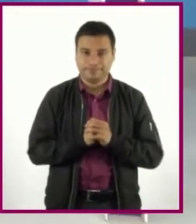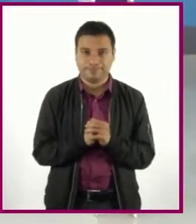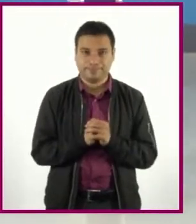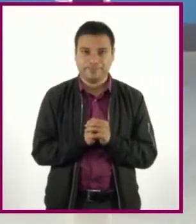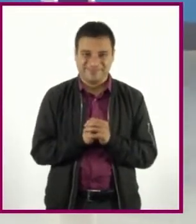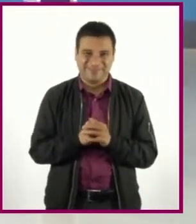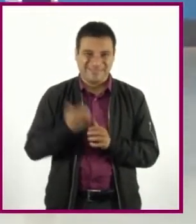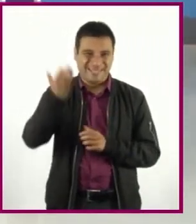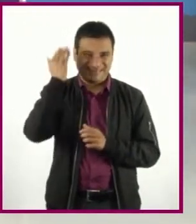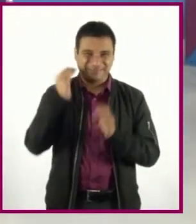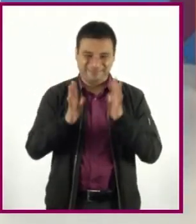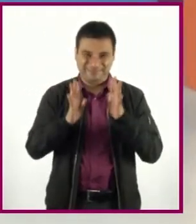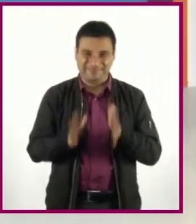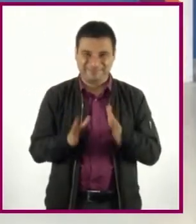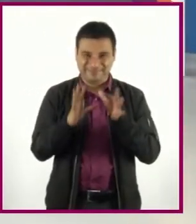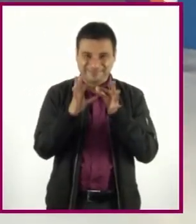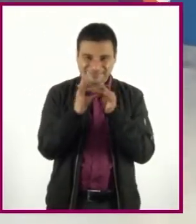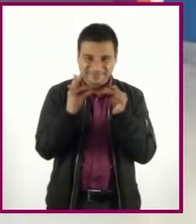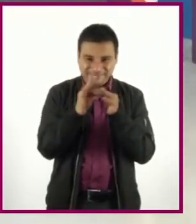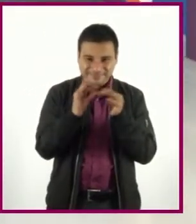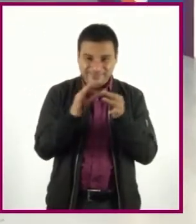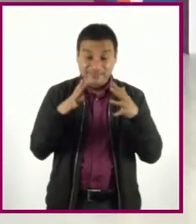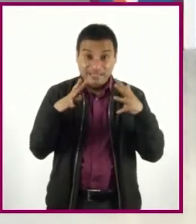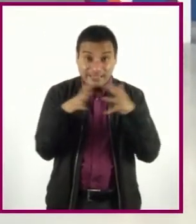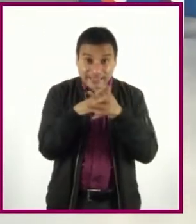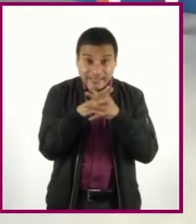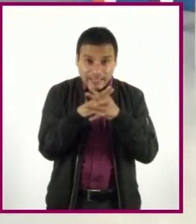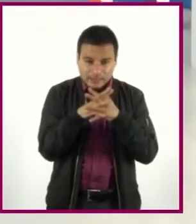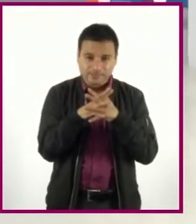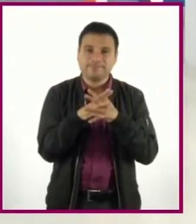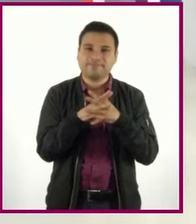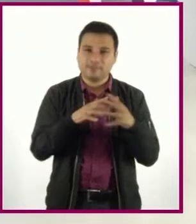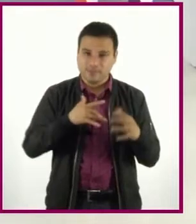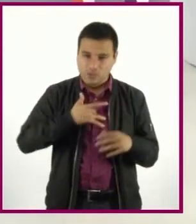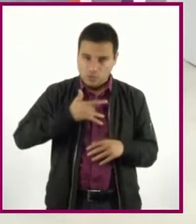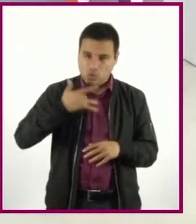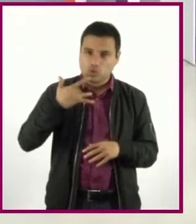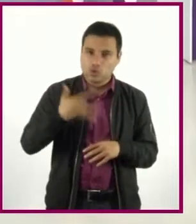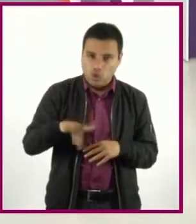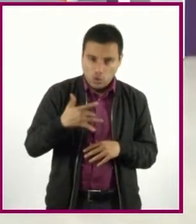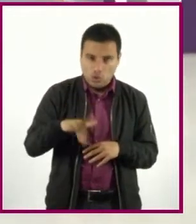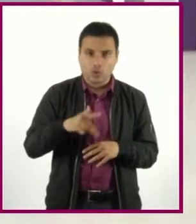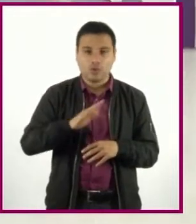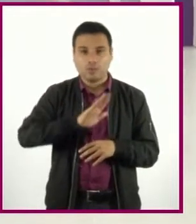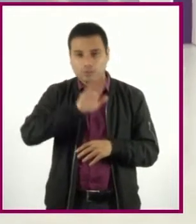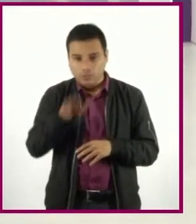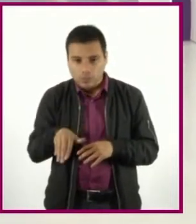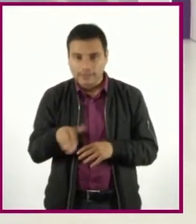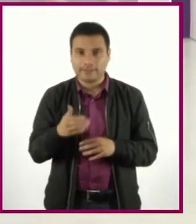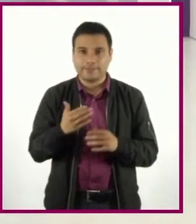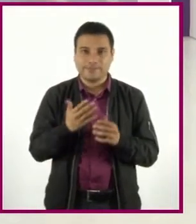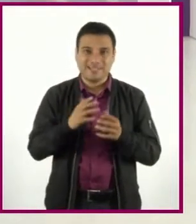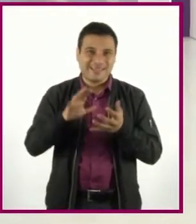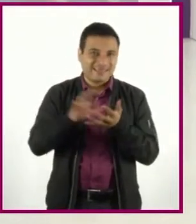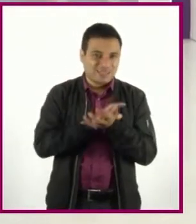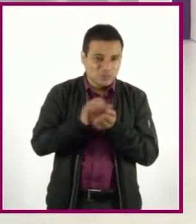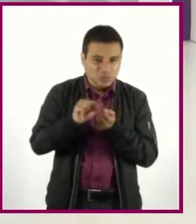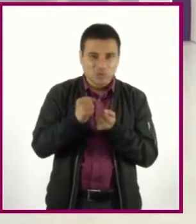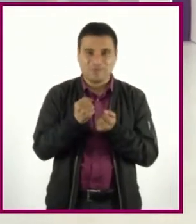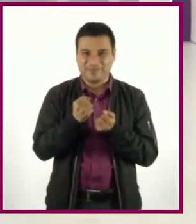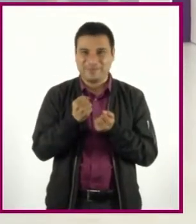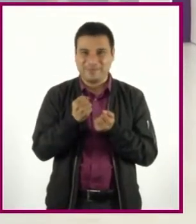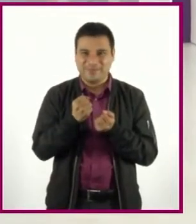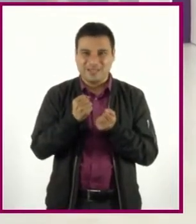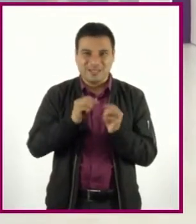estudiado, la guerra trae consigo dolor y muerte, destrucción, desplazamientos, hambre